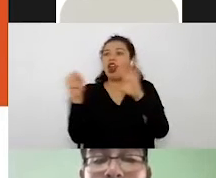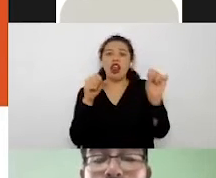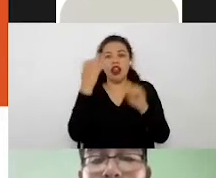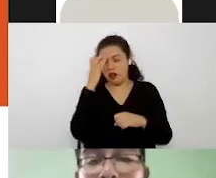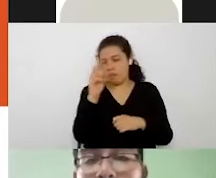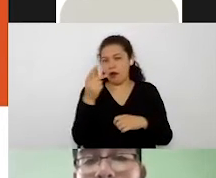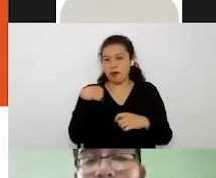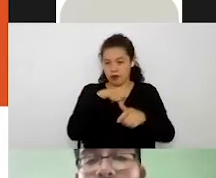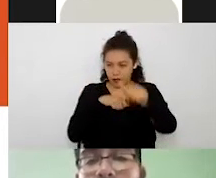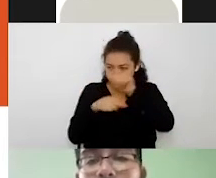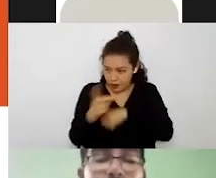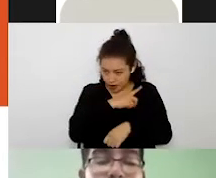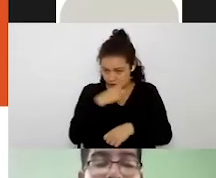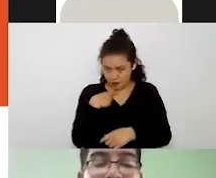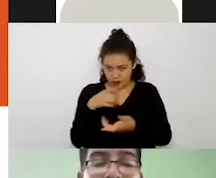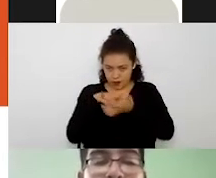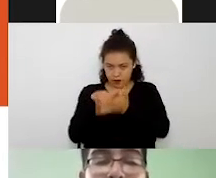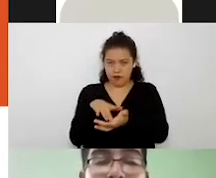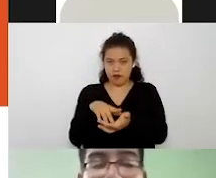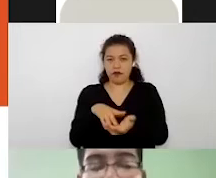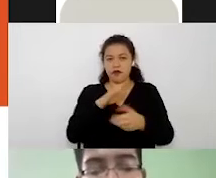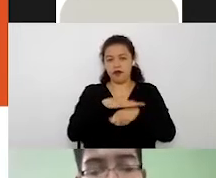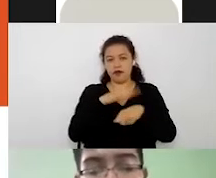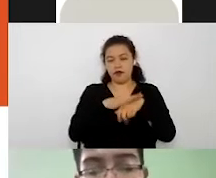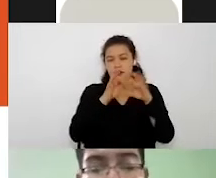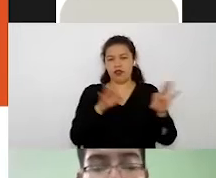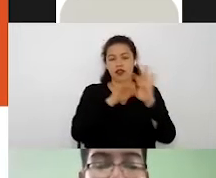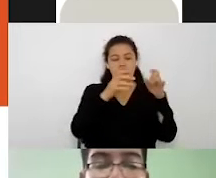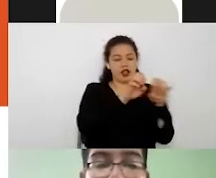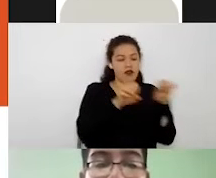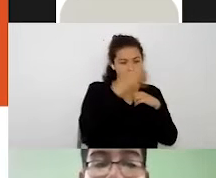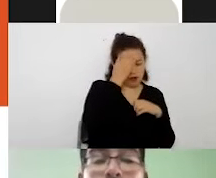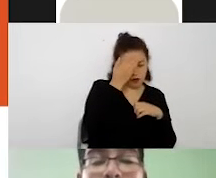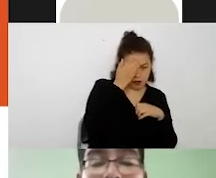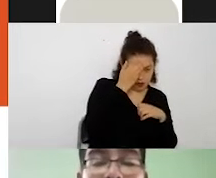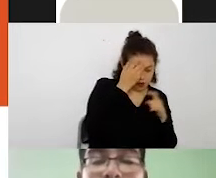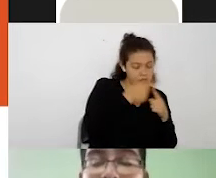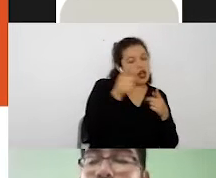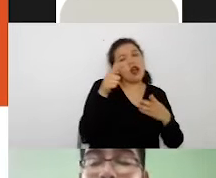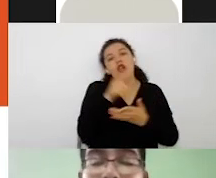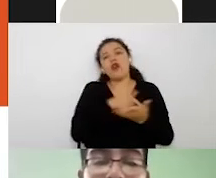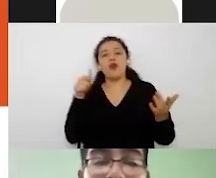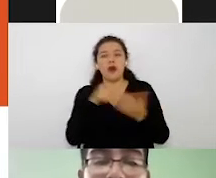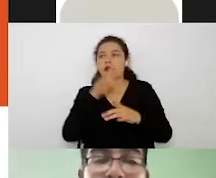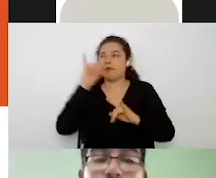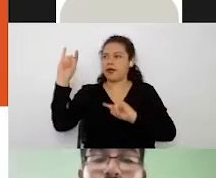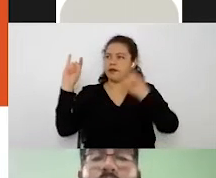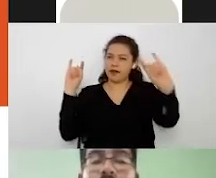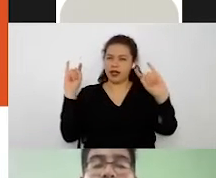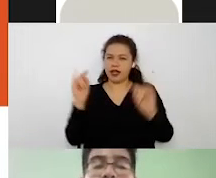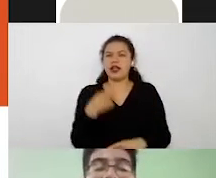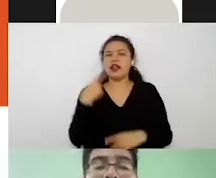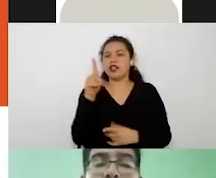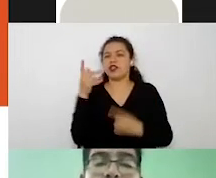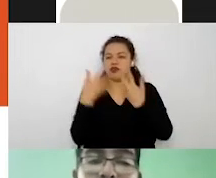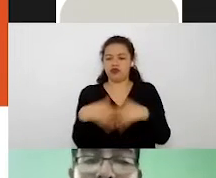a ayudar, pues lo primordial es conocer tanto el equipo como la ubicación del equipo, como las funciones